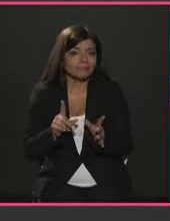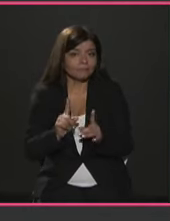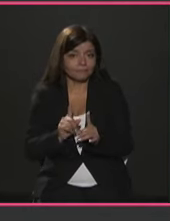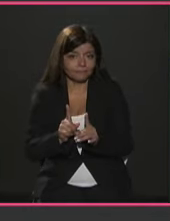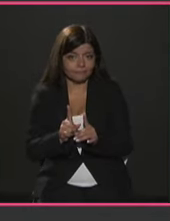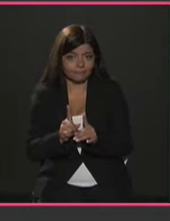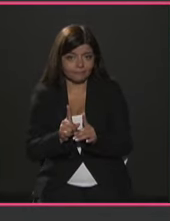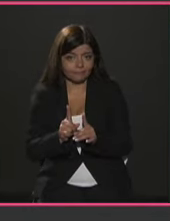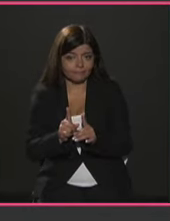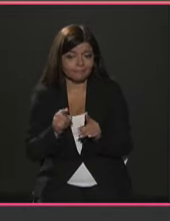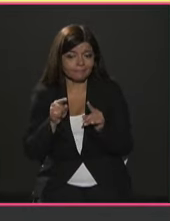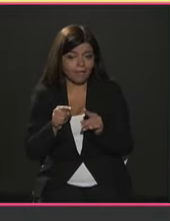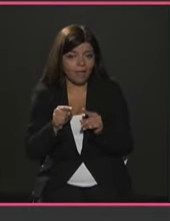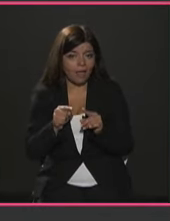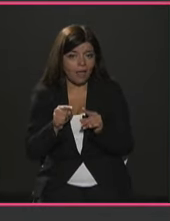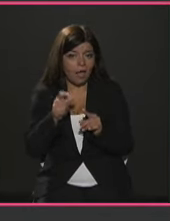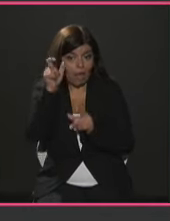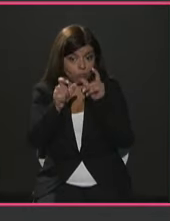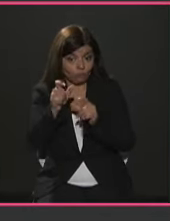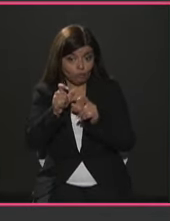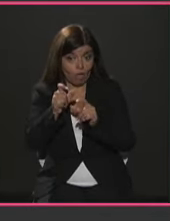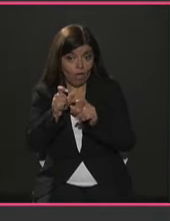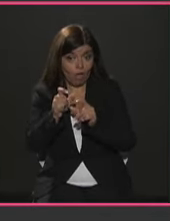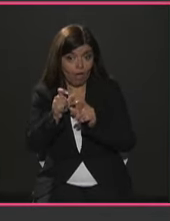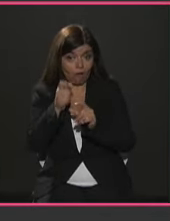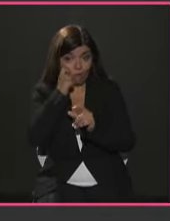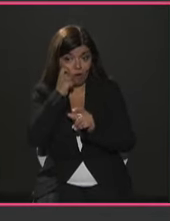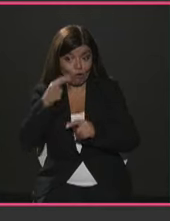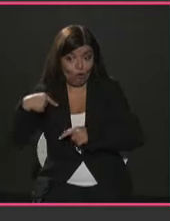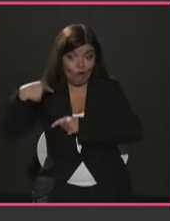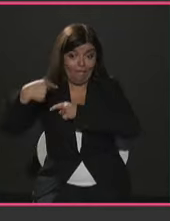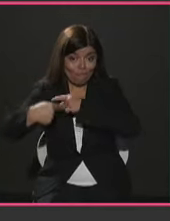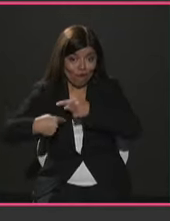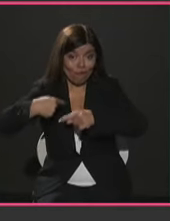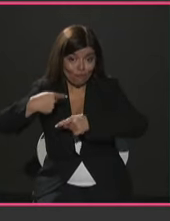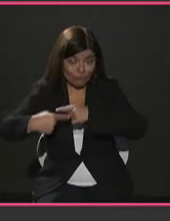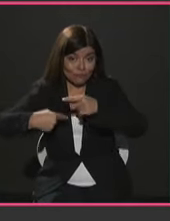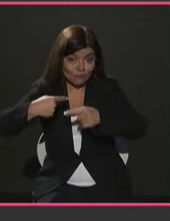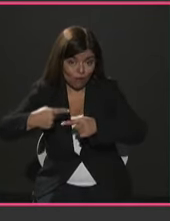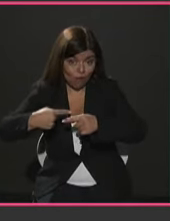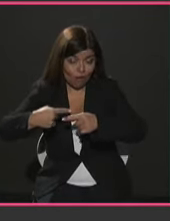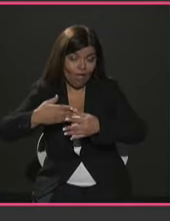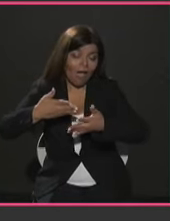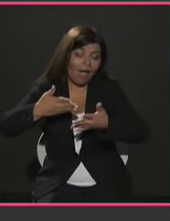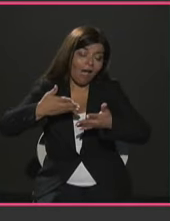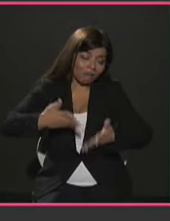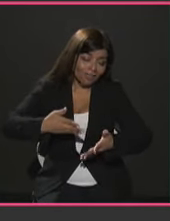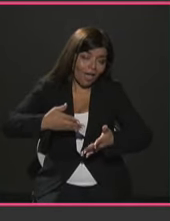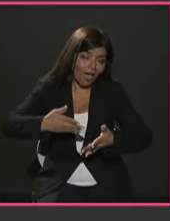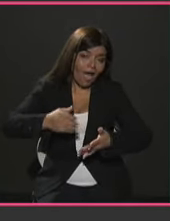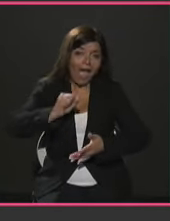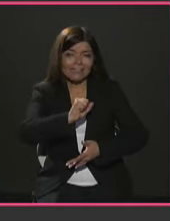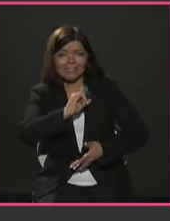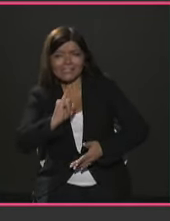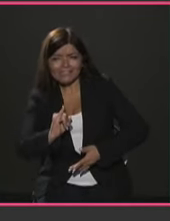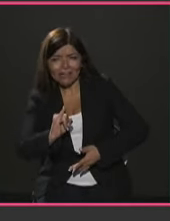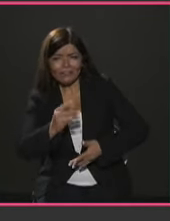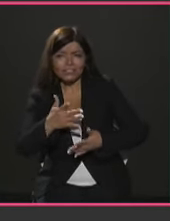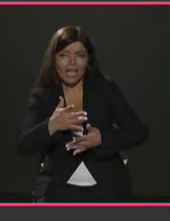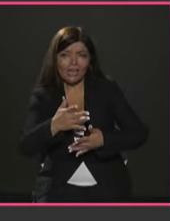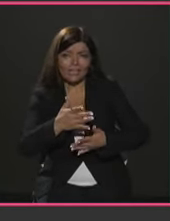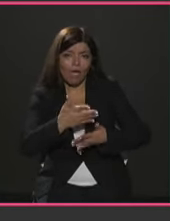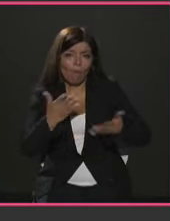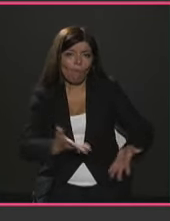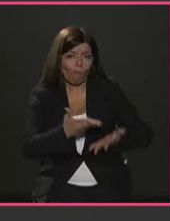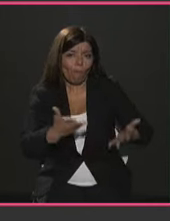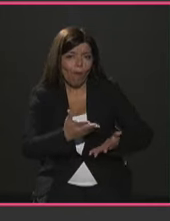de nuestra extraordinaria evolución probablemente y podemos disputar con la Inteligencia artificial si es la Inteligencia artificial la que va a